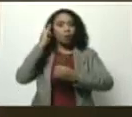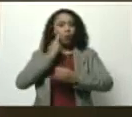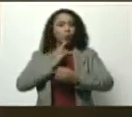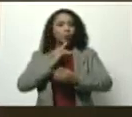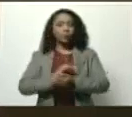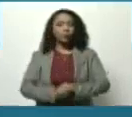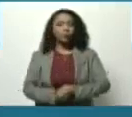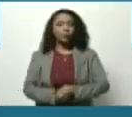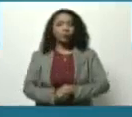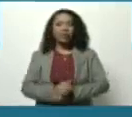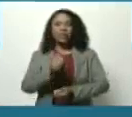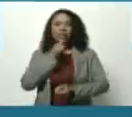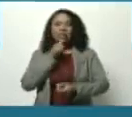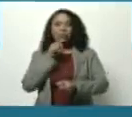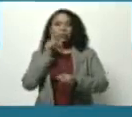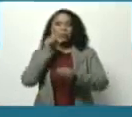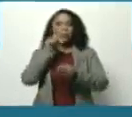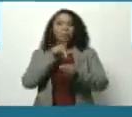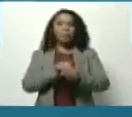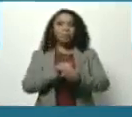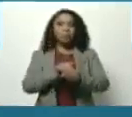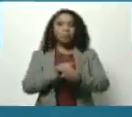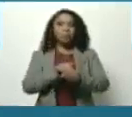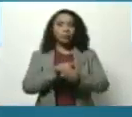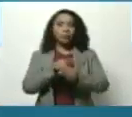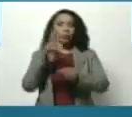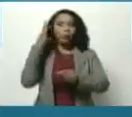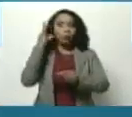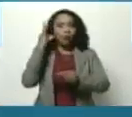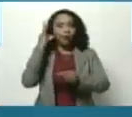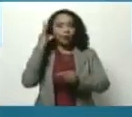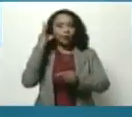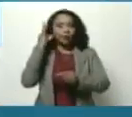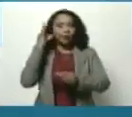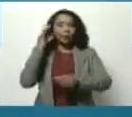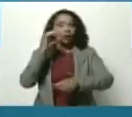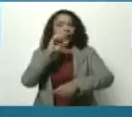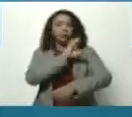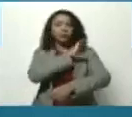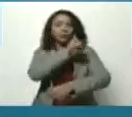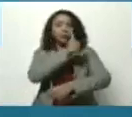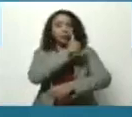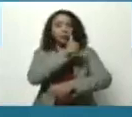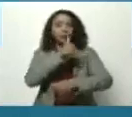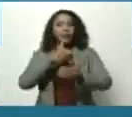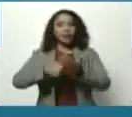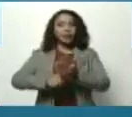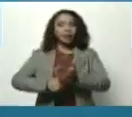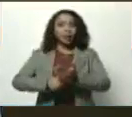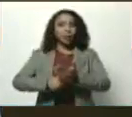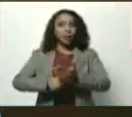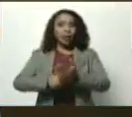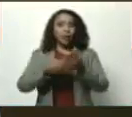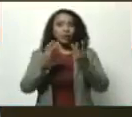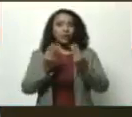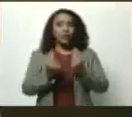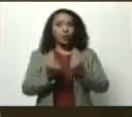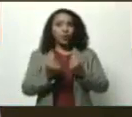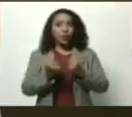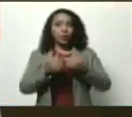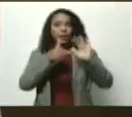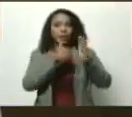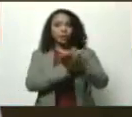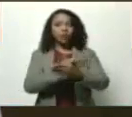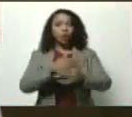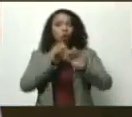quien suscribe mis las 12 finas fonseca rojas titular de la cédula de identidad número 6